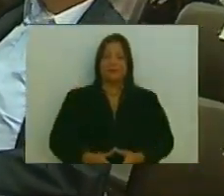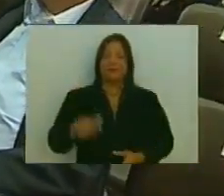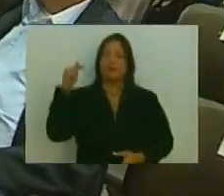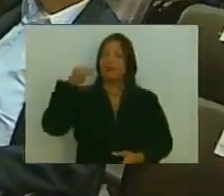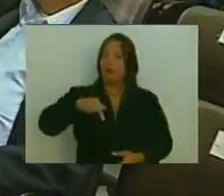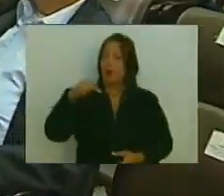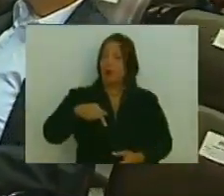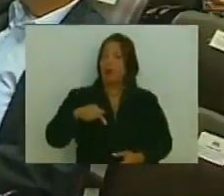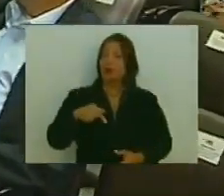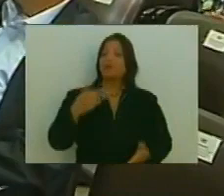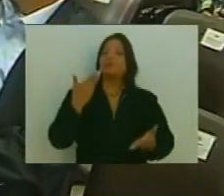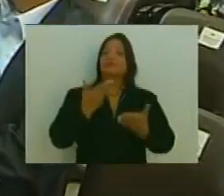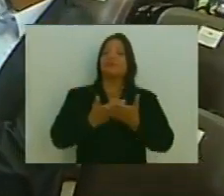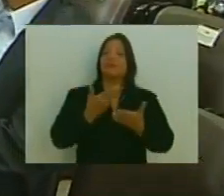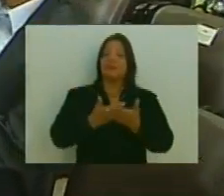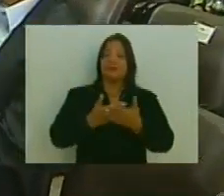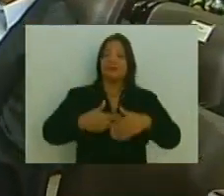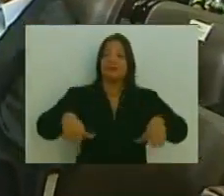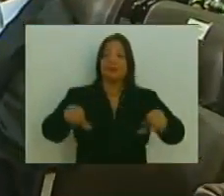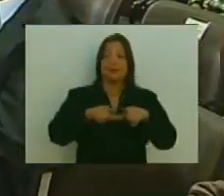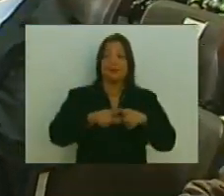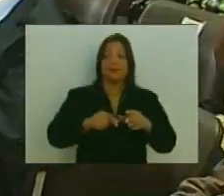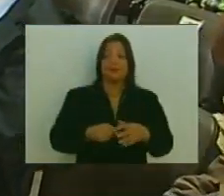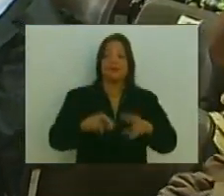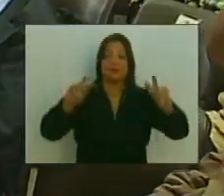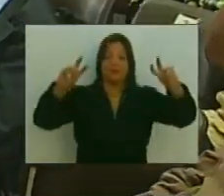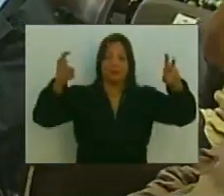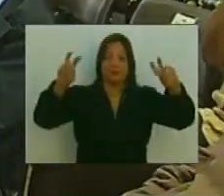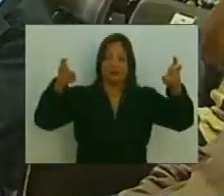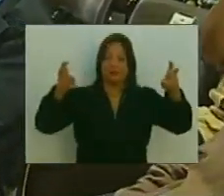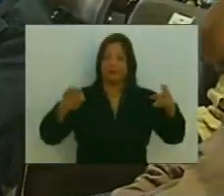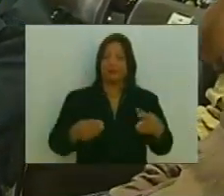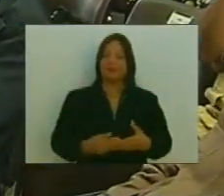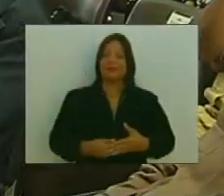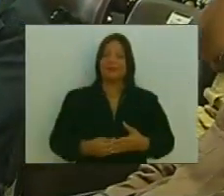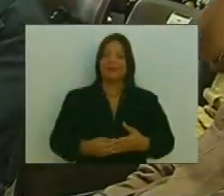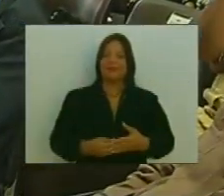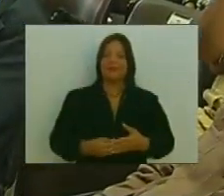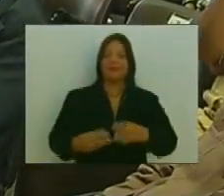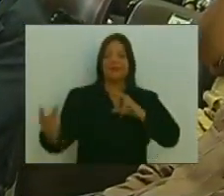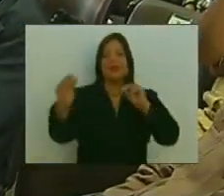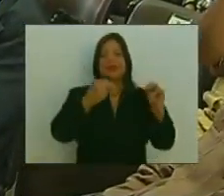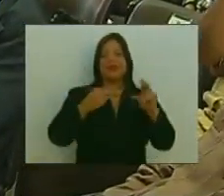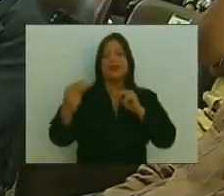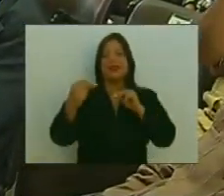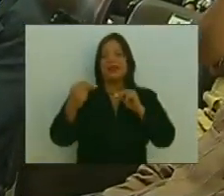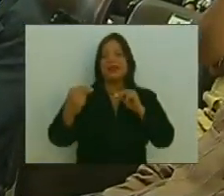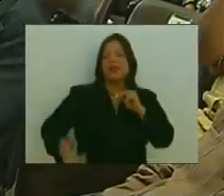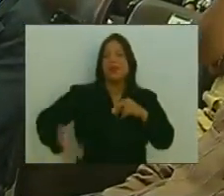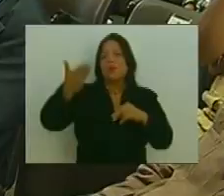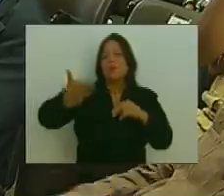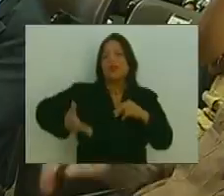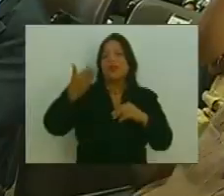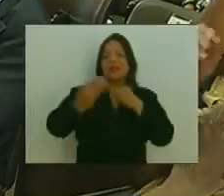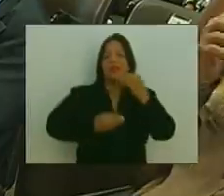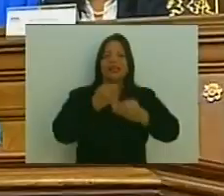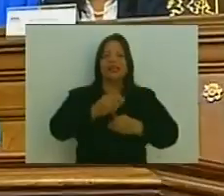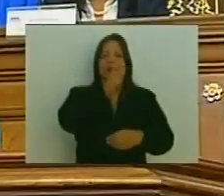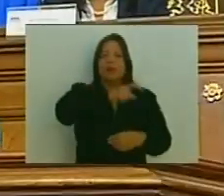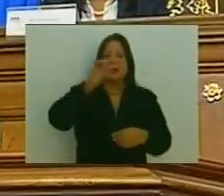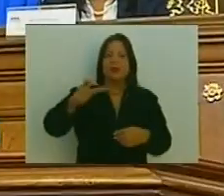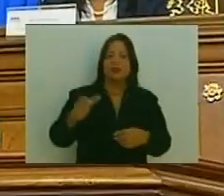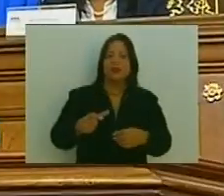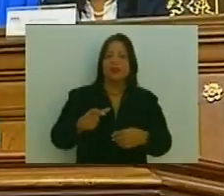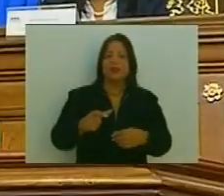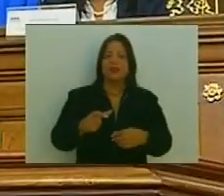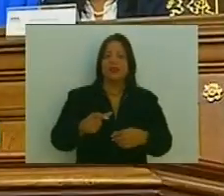Hoy nos corresponde poner sobre el tapete la discusión del papel protagónico de las personas